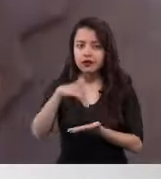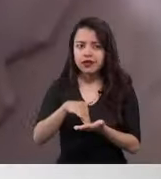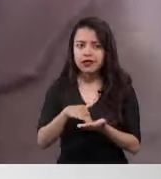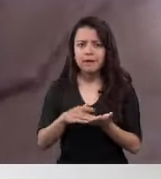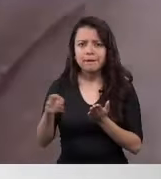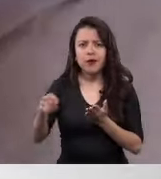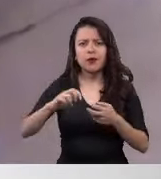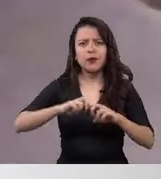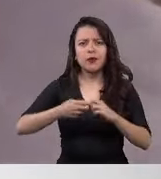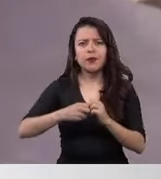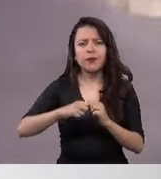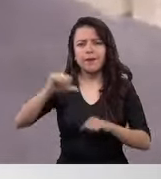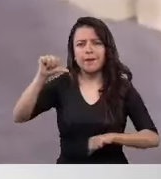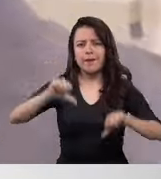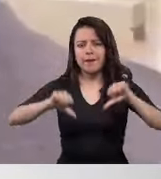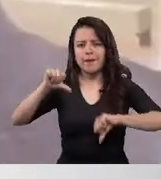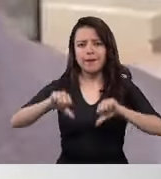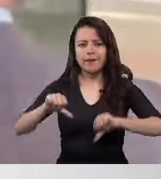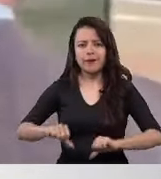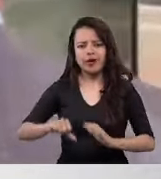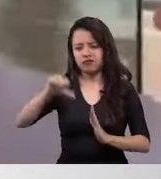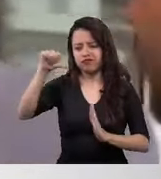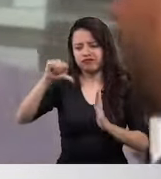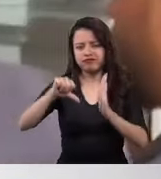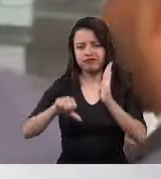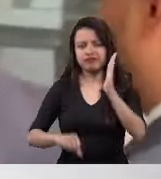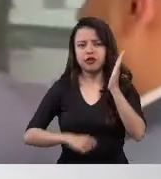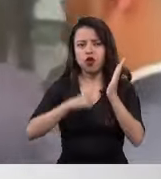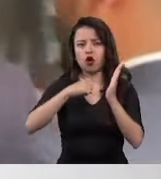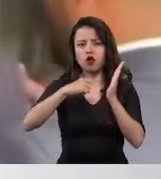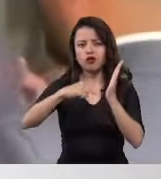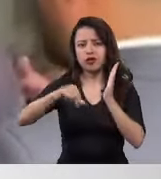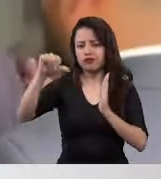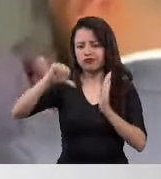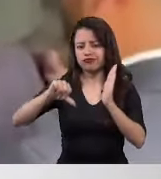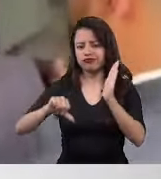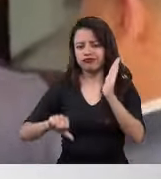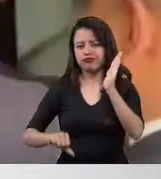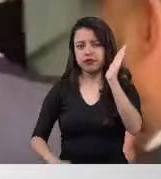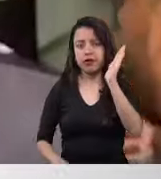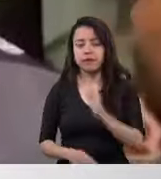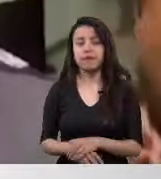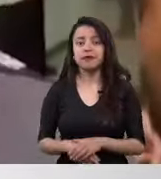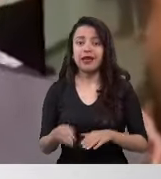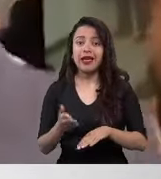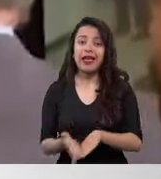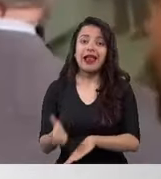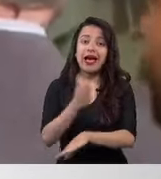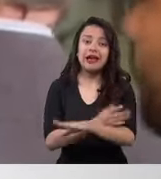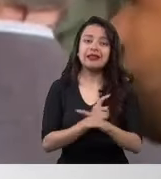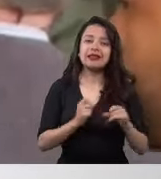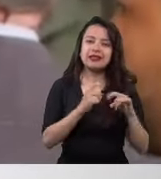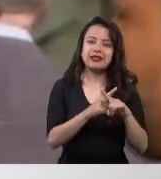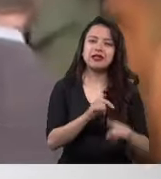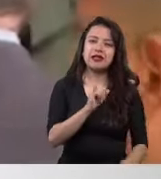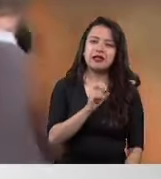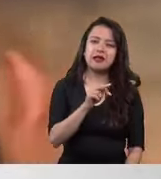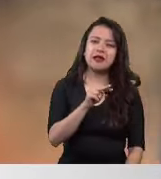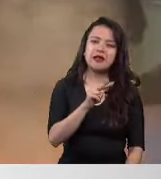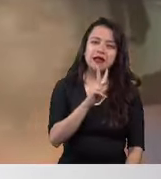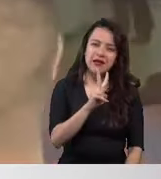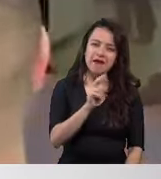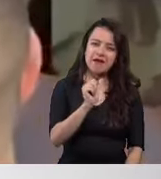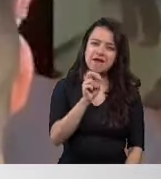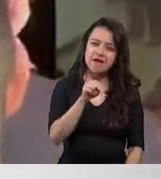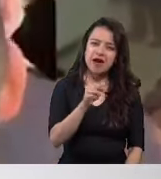la unidad, lo que hizo el entonces director Carlos Iván Márquez fue comprar bancos de maquinaria amarilla y entregárselos